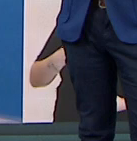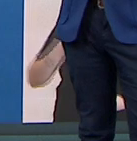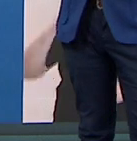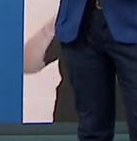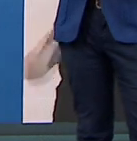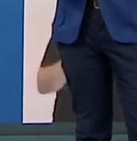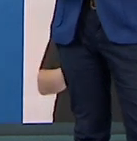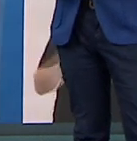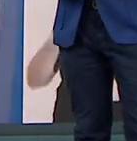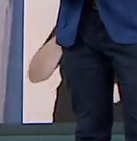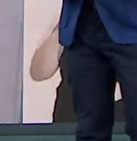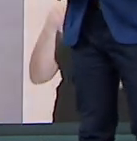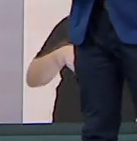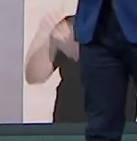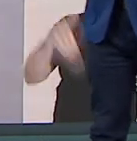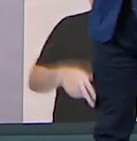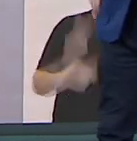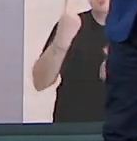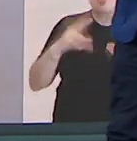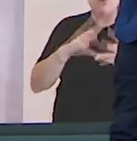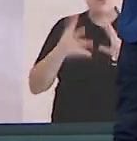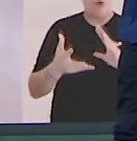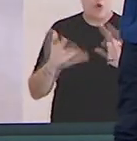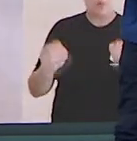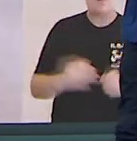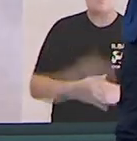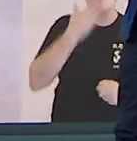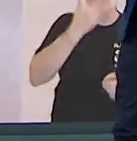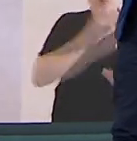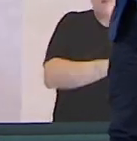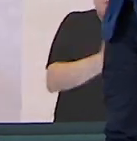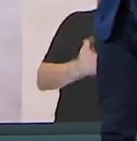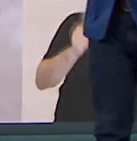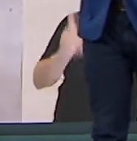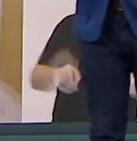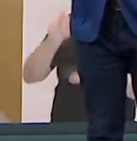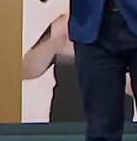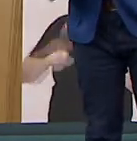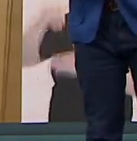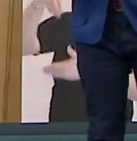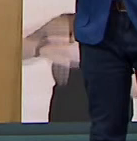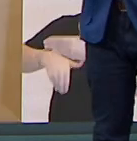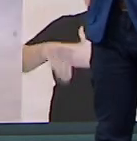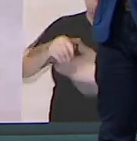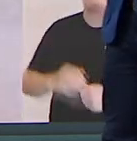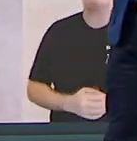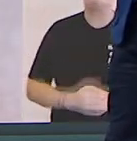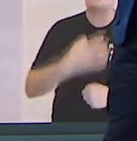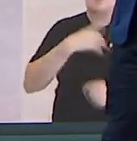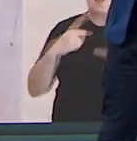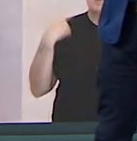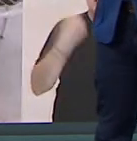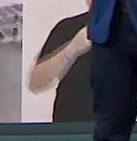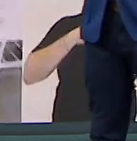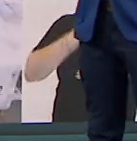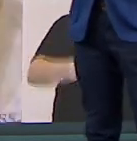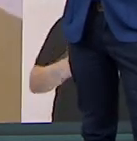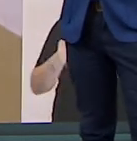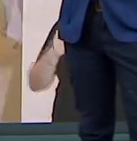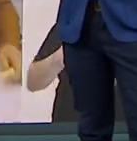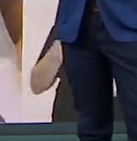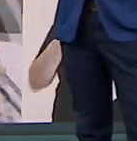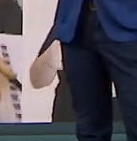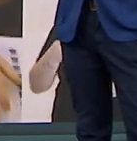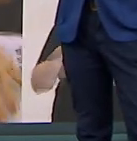si no estás tan acostumbrado acostumbrado al tema de lo electrónico pero es fácil es fácil si no tengo ganas de presentar mayores inconvenientes